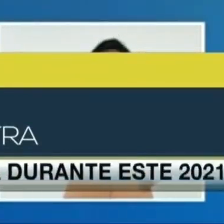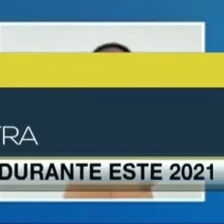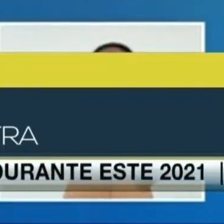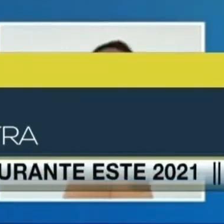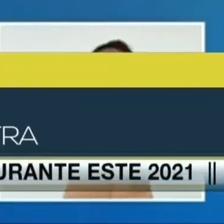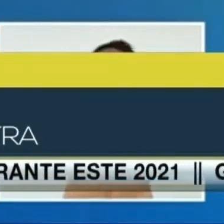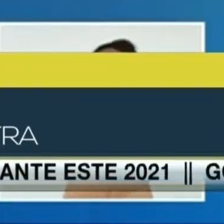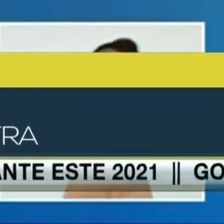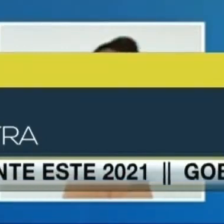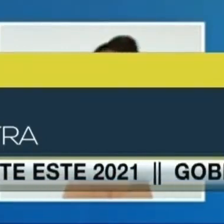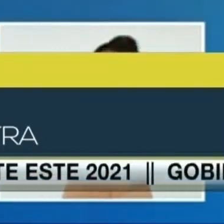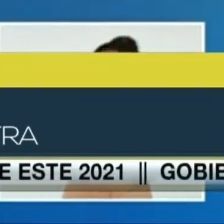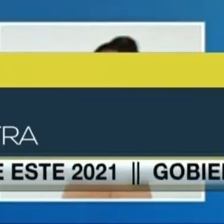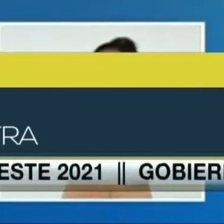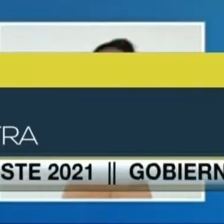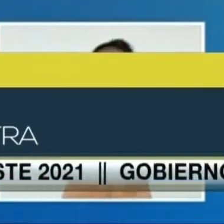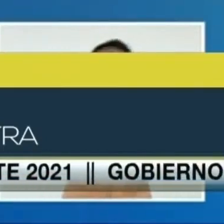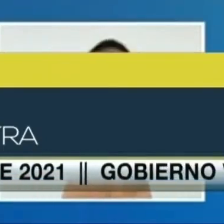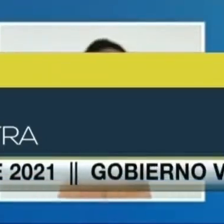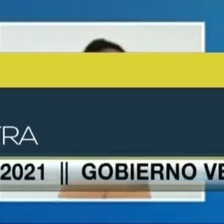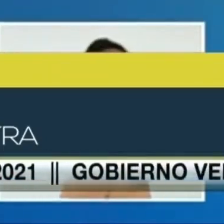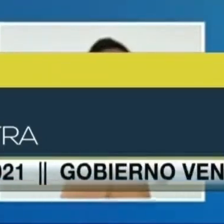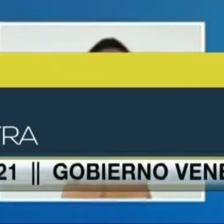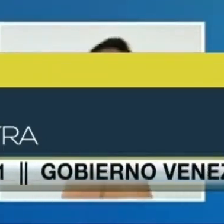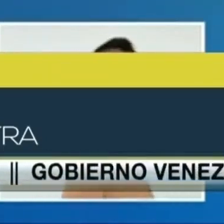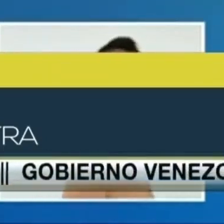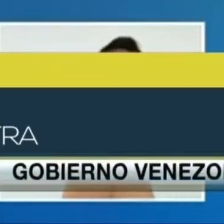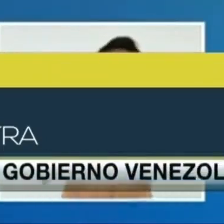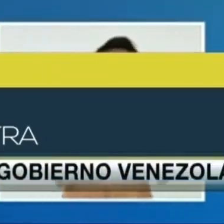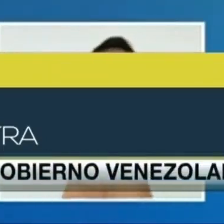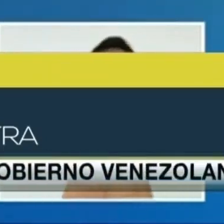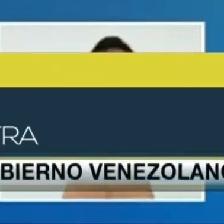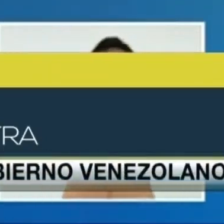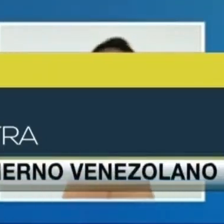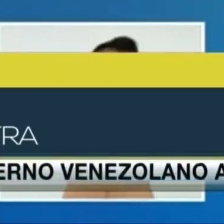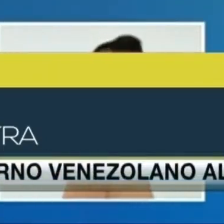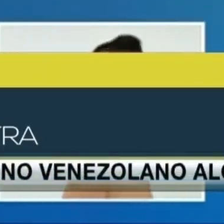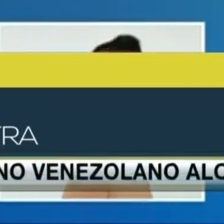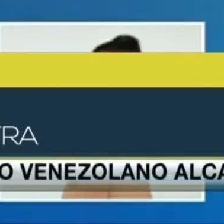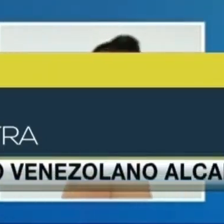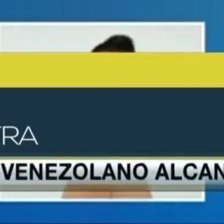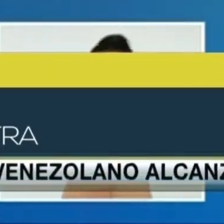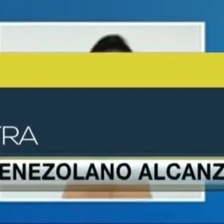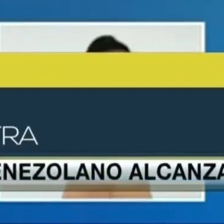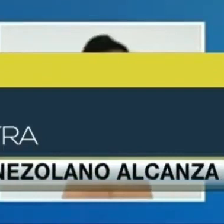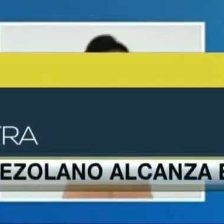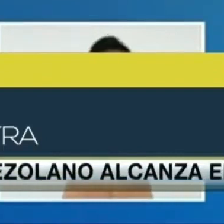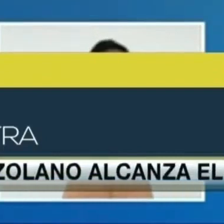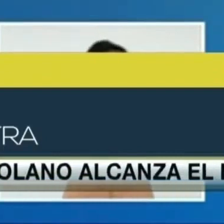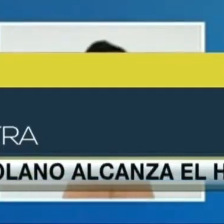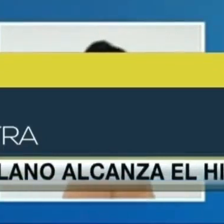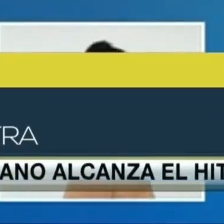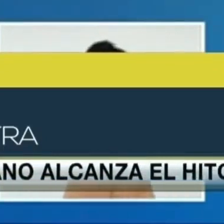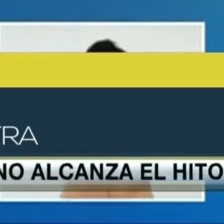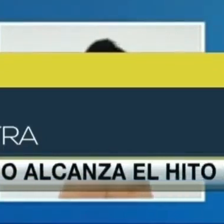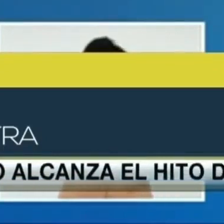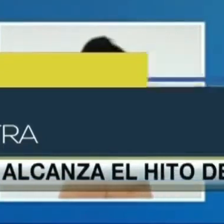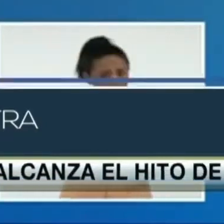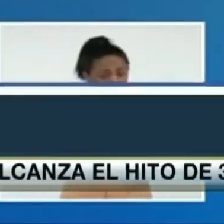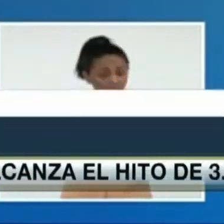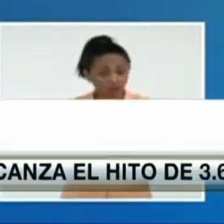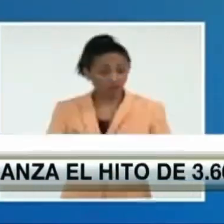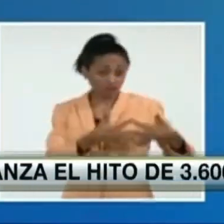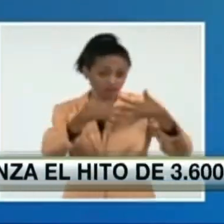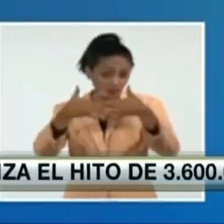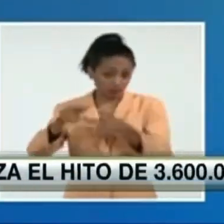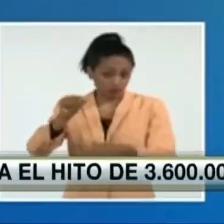del gobierno de los Estados Unidos. He visto numerosas declaraciones también de otros